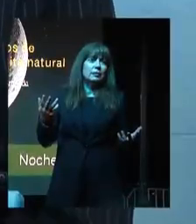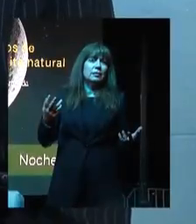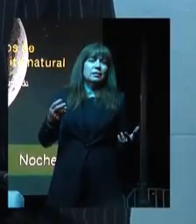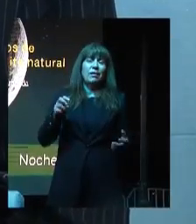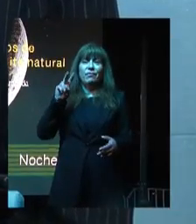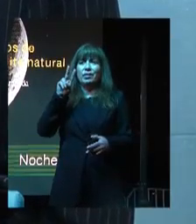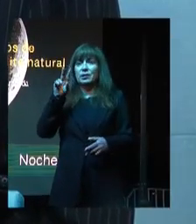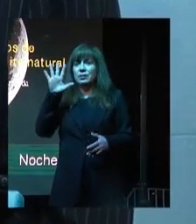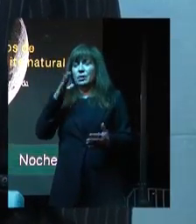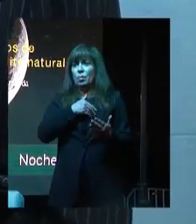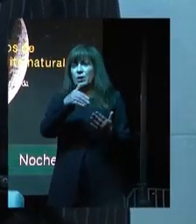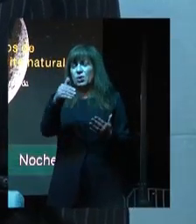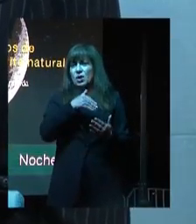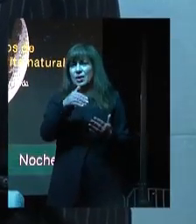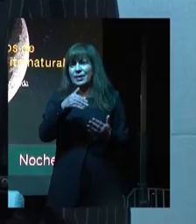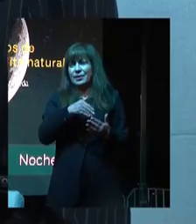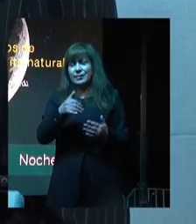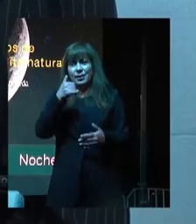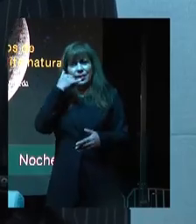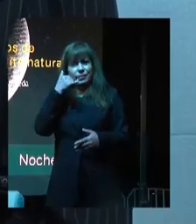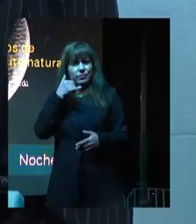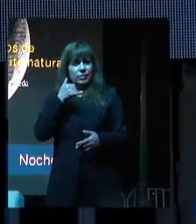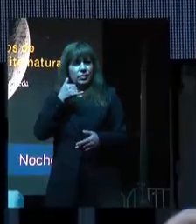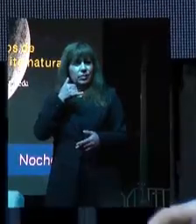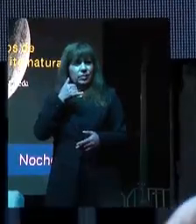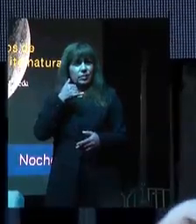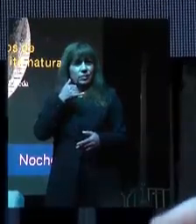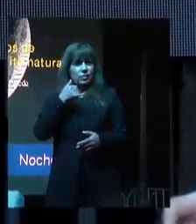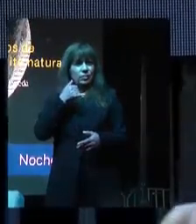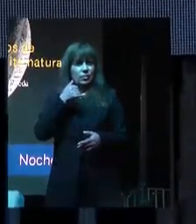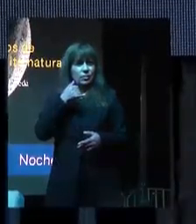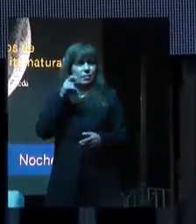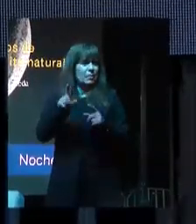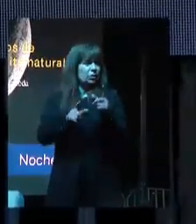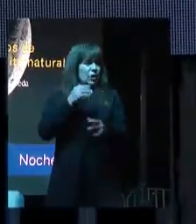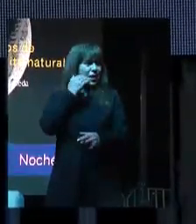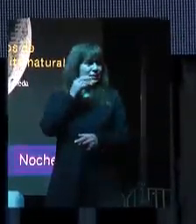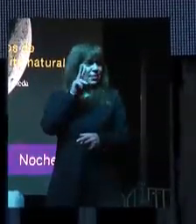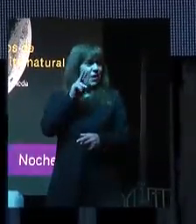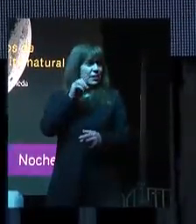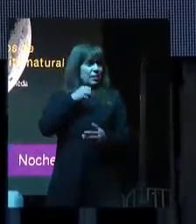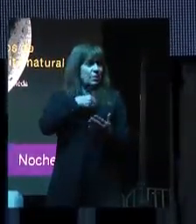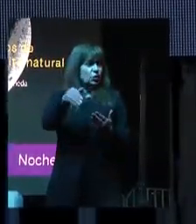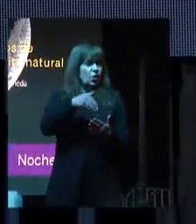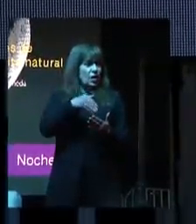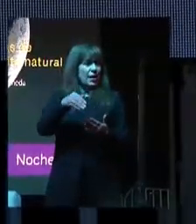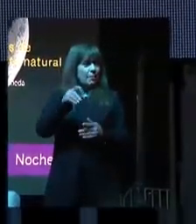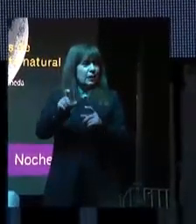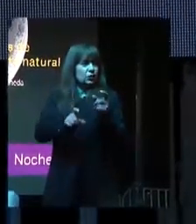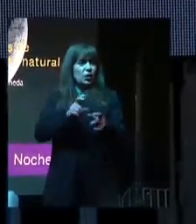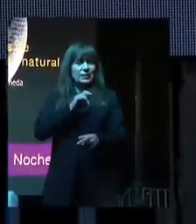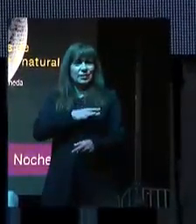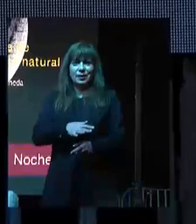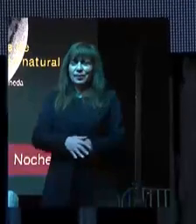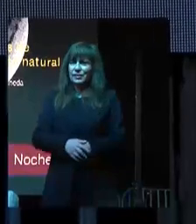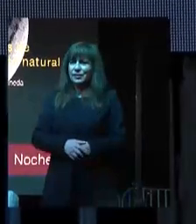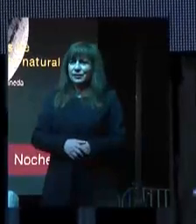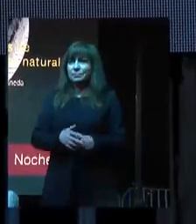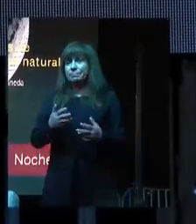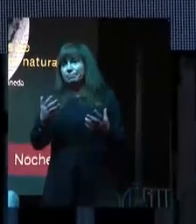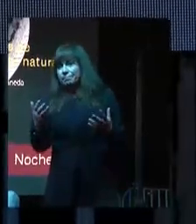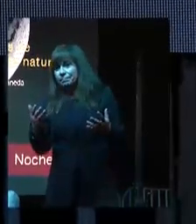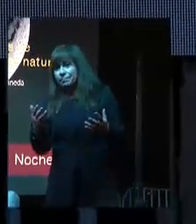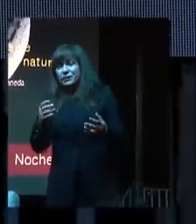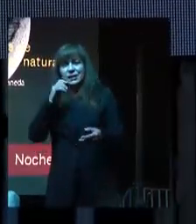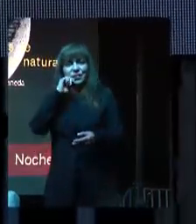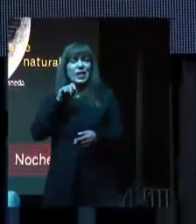millones de teléfonos y hay solamente 20, bueno, no sabemos cuántos hay, pero hay más de 15 y menos de 20, bueno, millones de habitantes